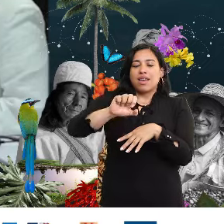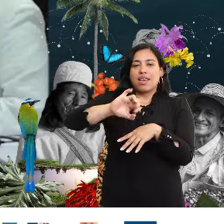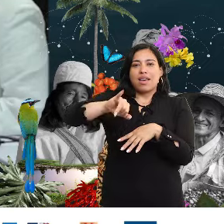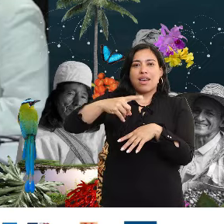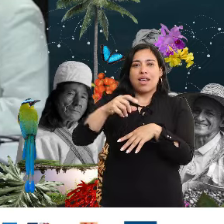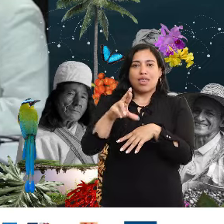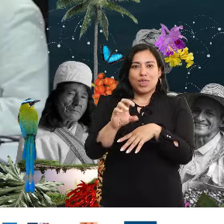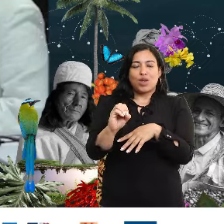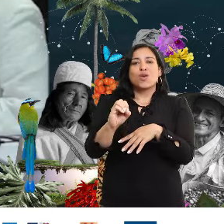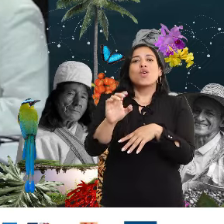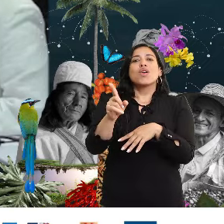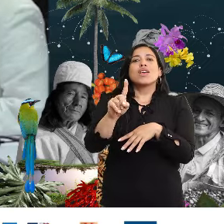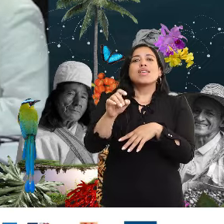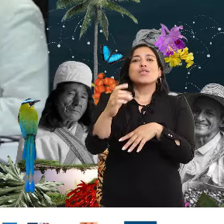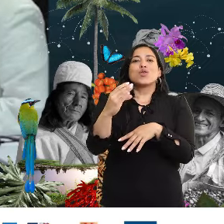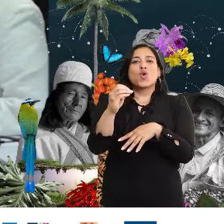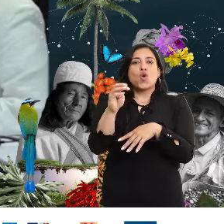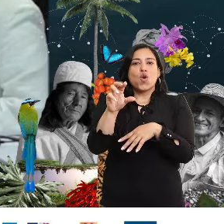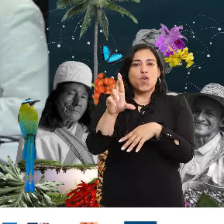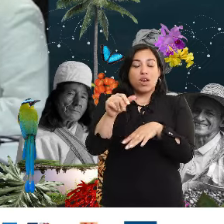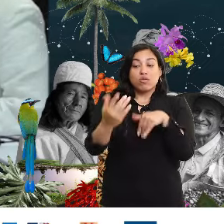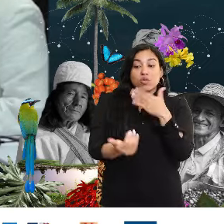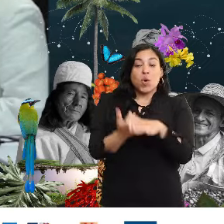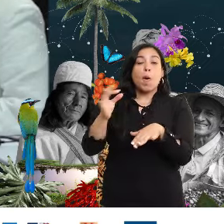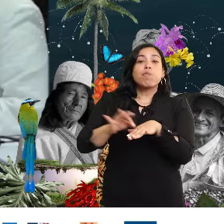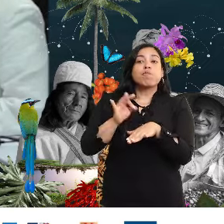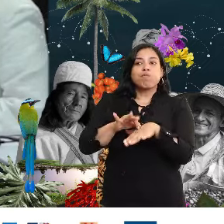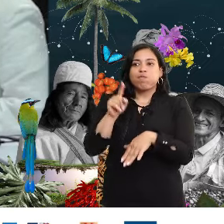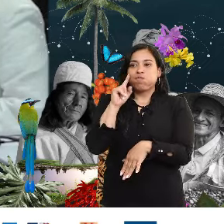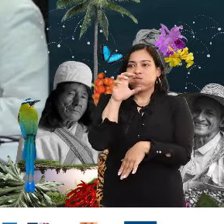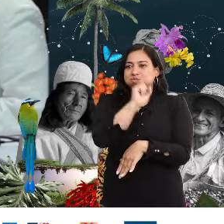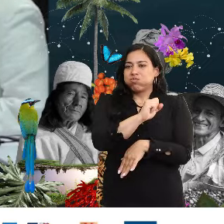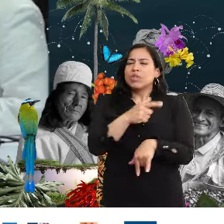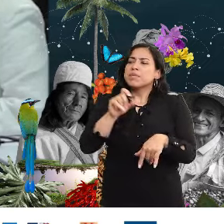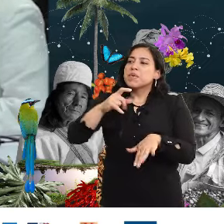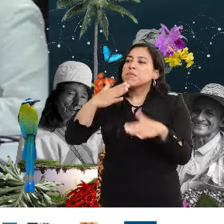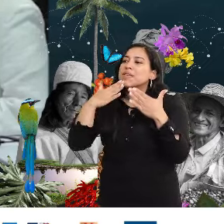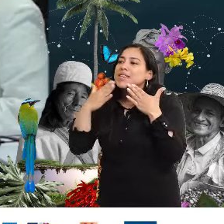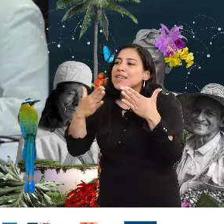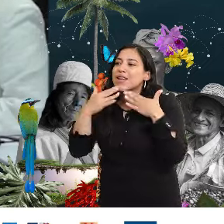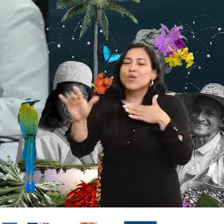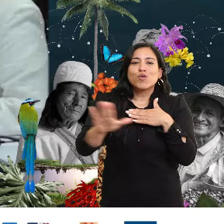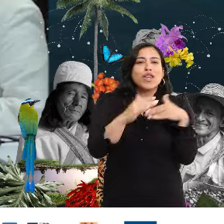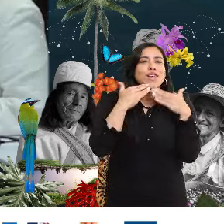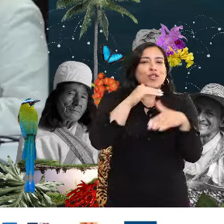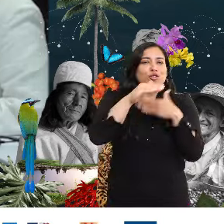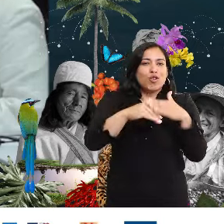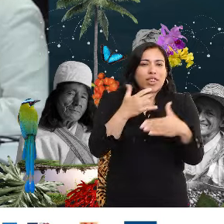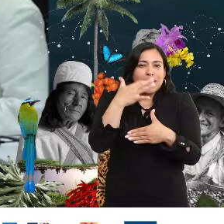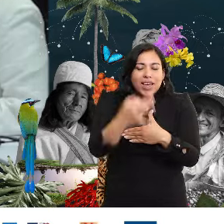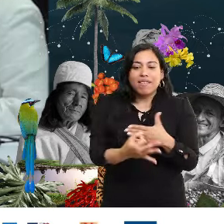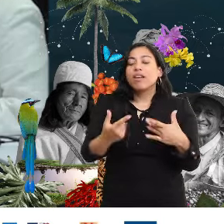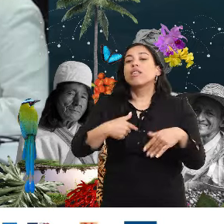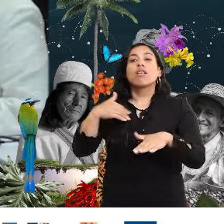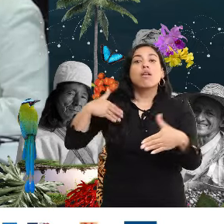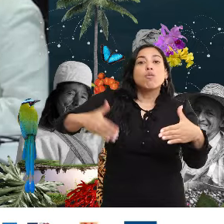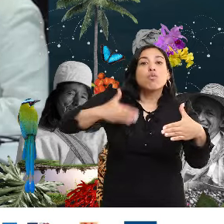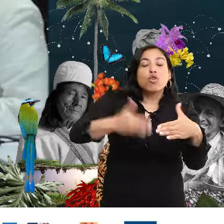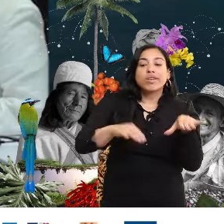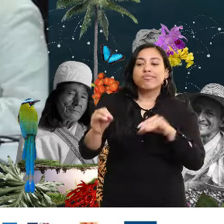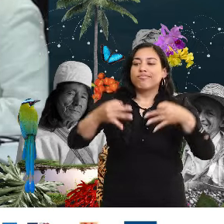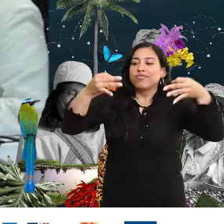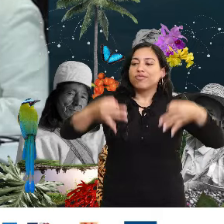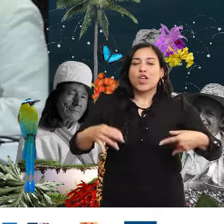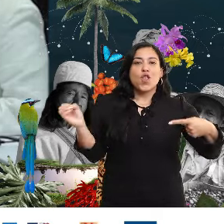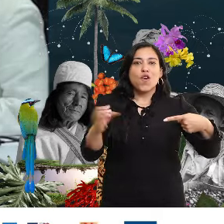Escobar. Entonces también hay que agradecerlos a todos, porque el proceso de organización de